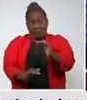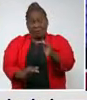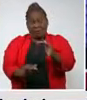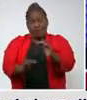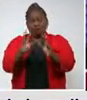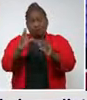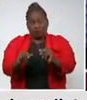estas